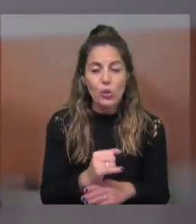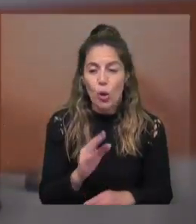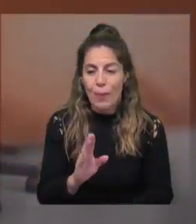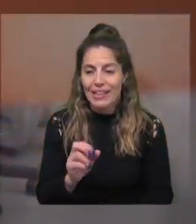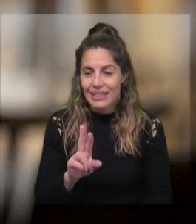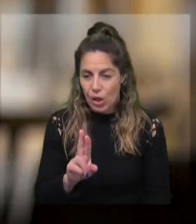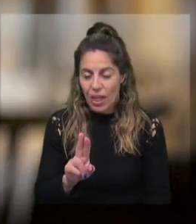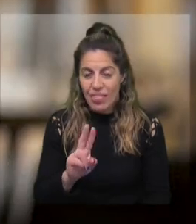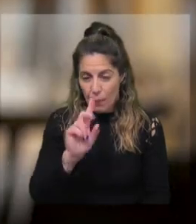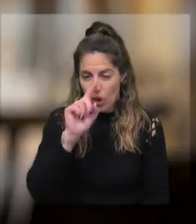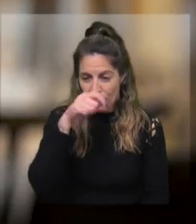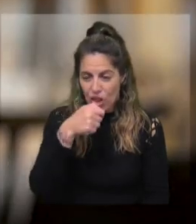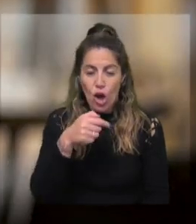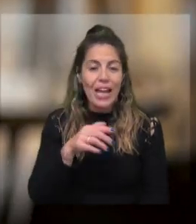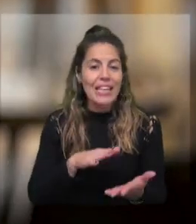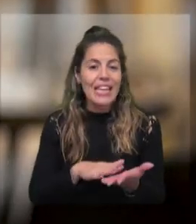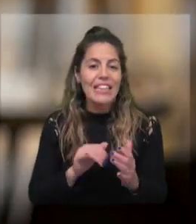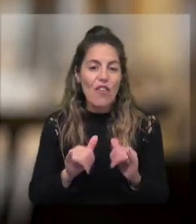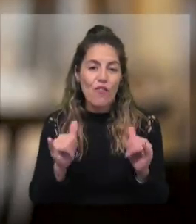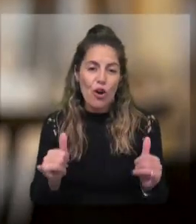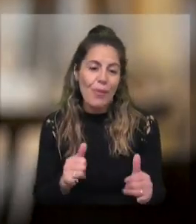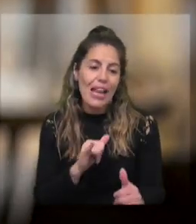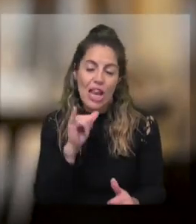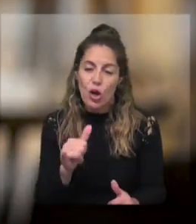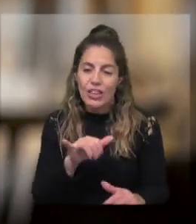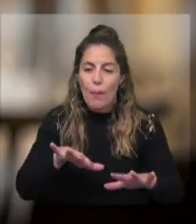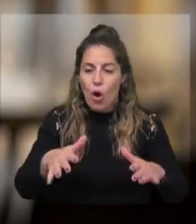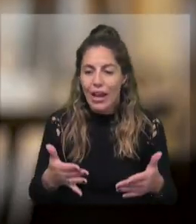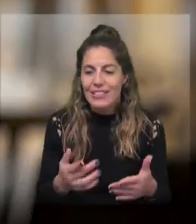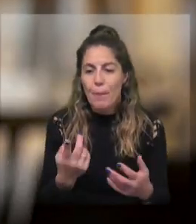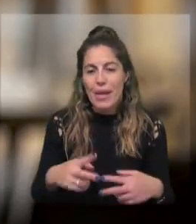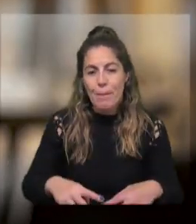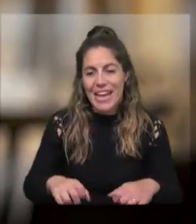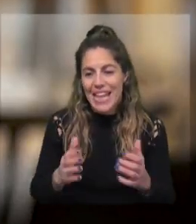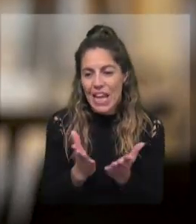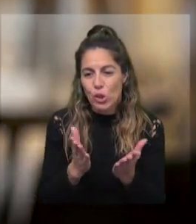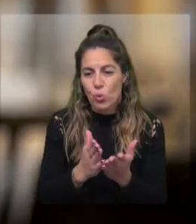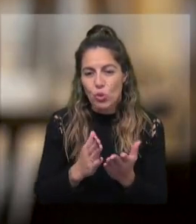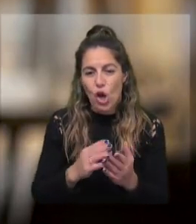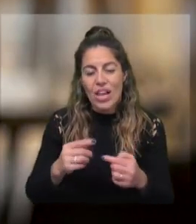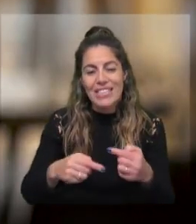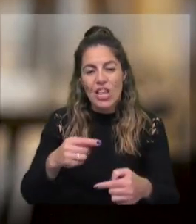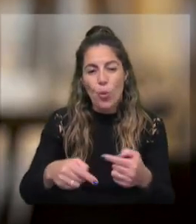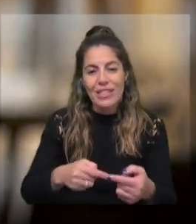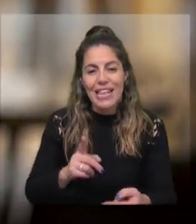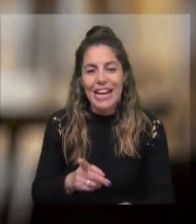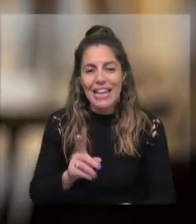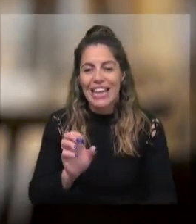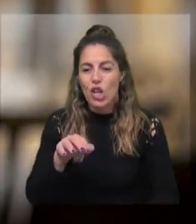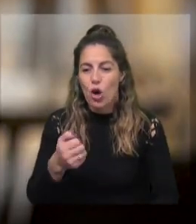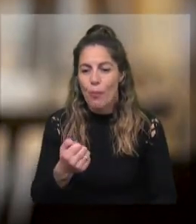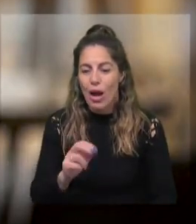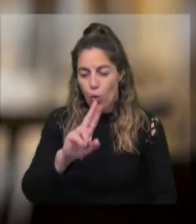este informe de Sobreciencia, les contamos en qué consiste el primer estudio para secuenciar el genoma uruguayo a una